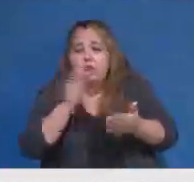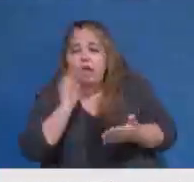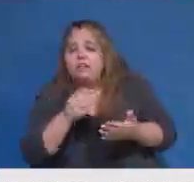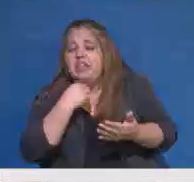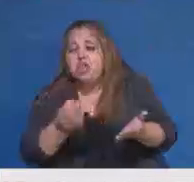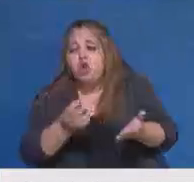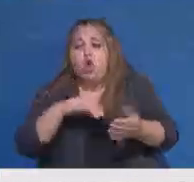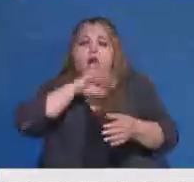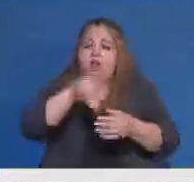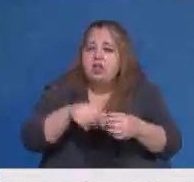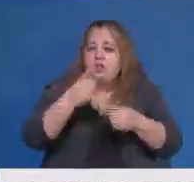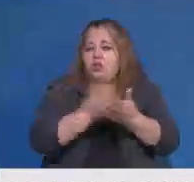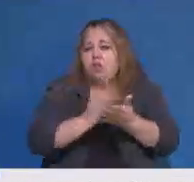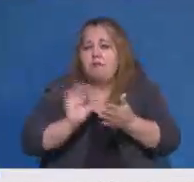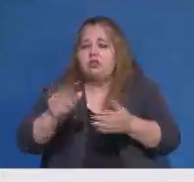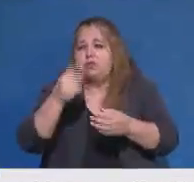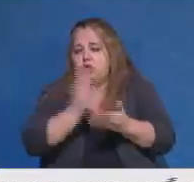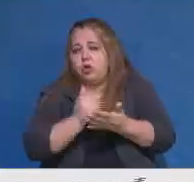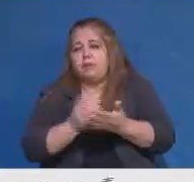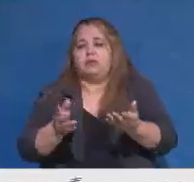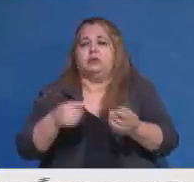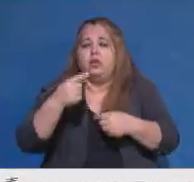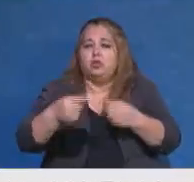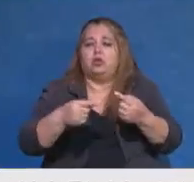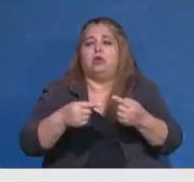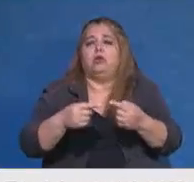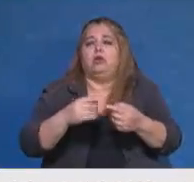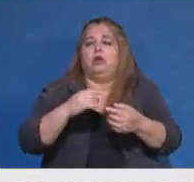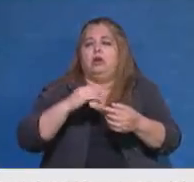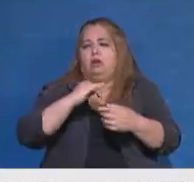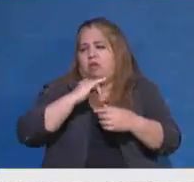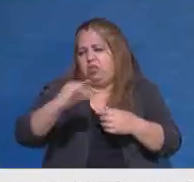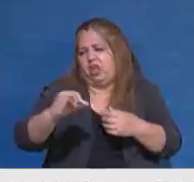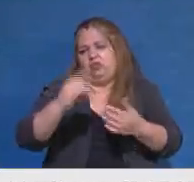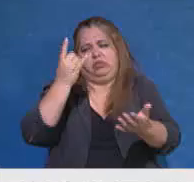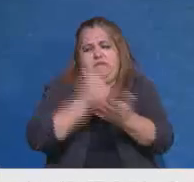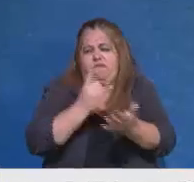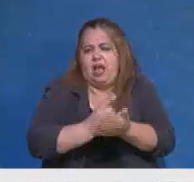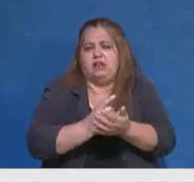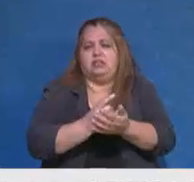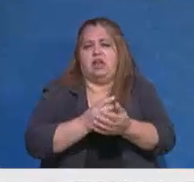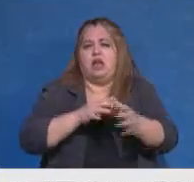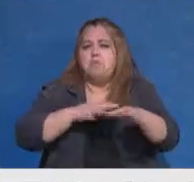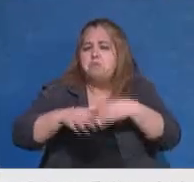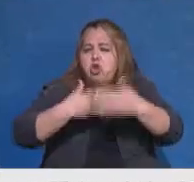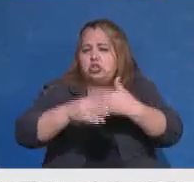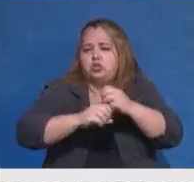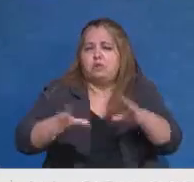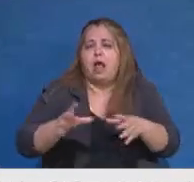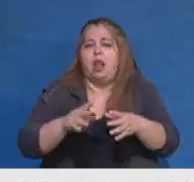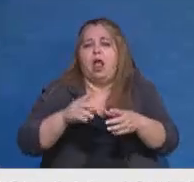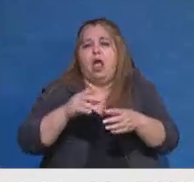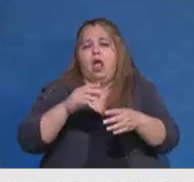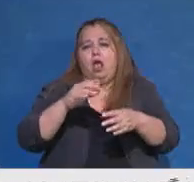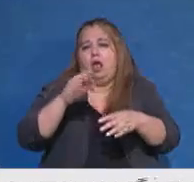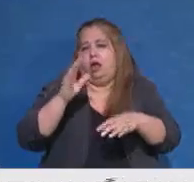sistema judicial. A través de los procesos, de las falsas denuncias, de la incompetencia de las OALES, por ejemplo, que